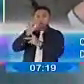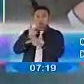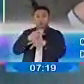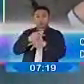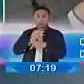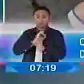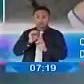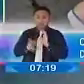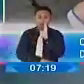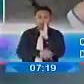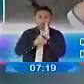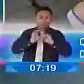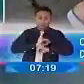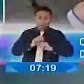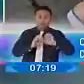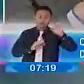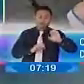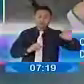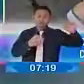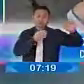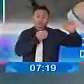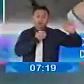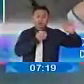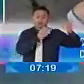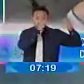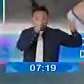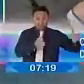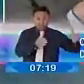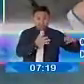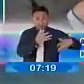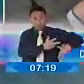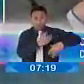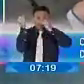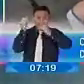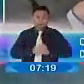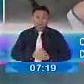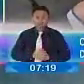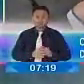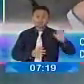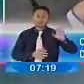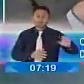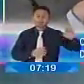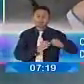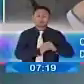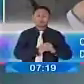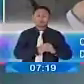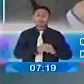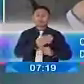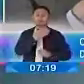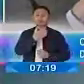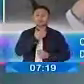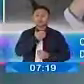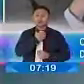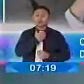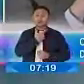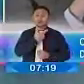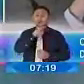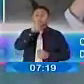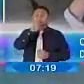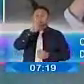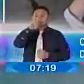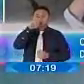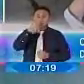no petroleras entre enero y agosto del 2020. En enero-agosto del 2019 exportamos, es decir, se